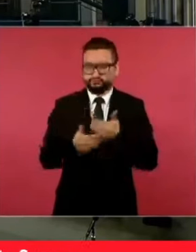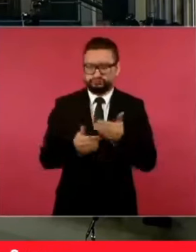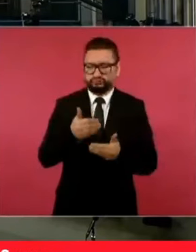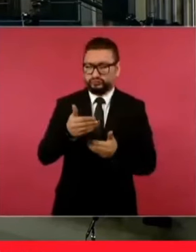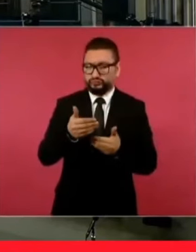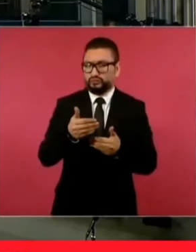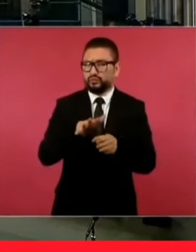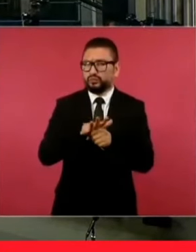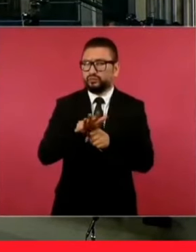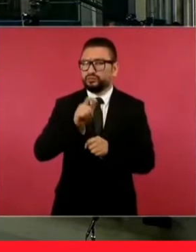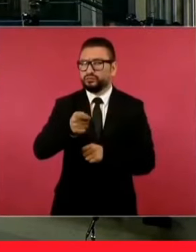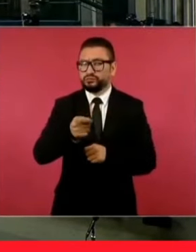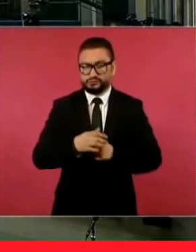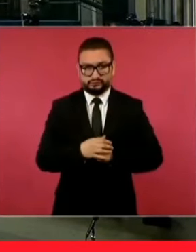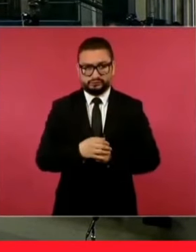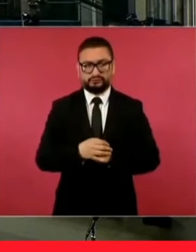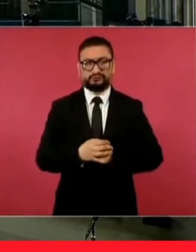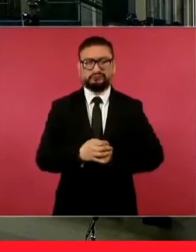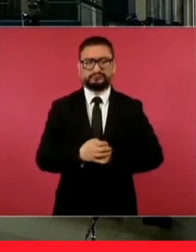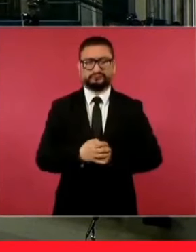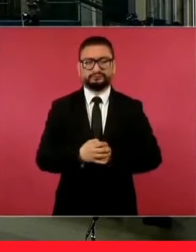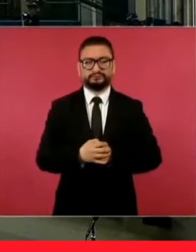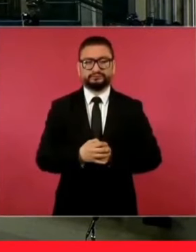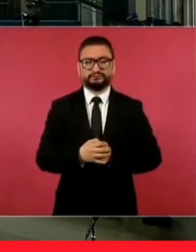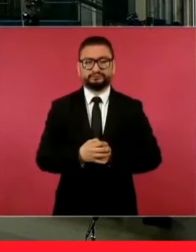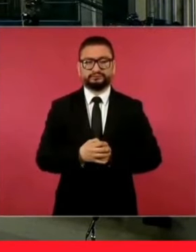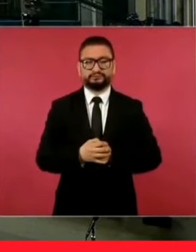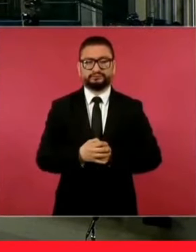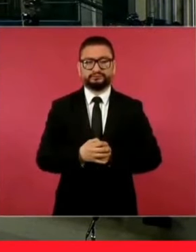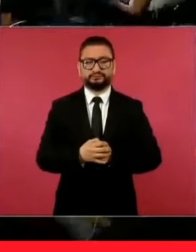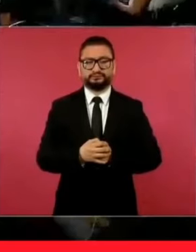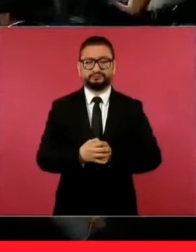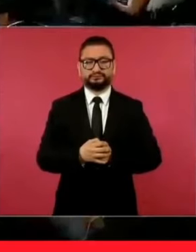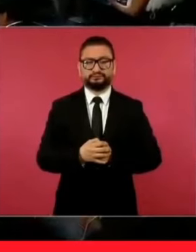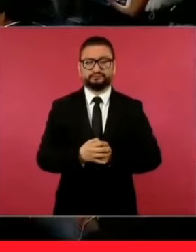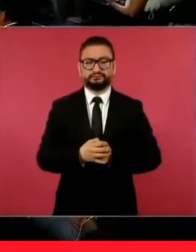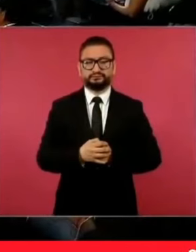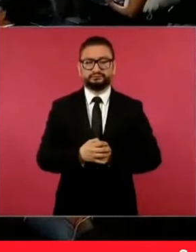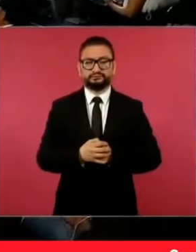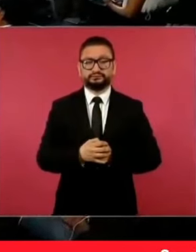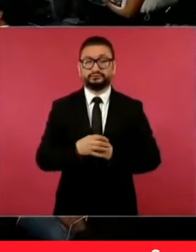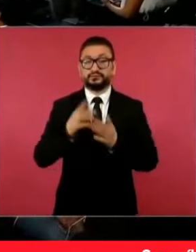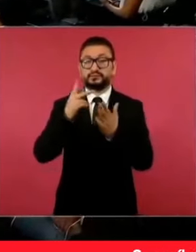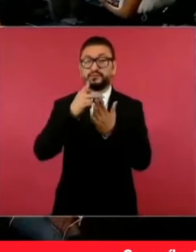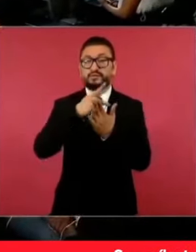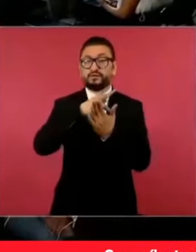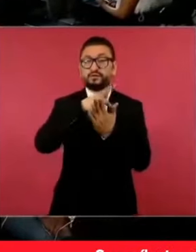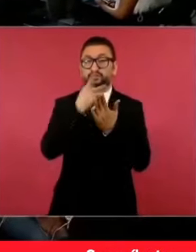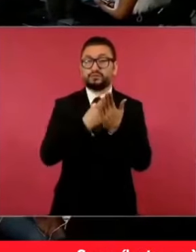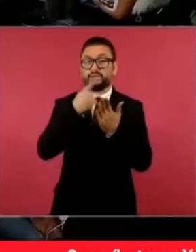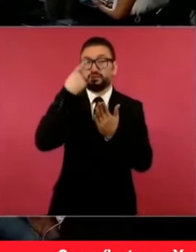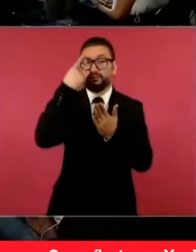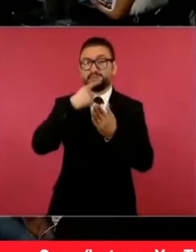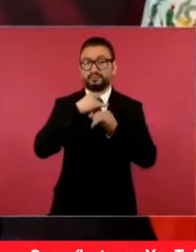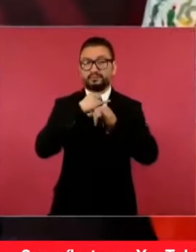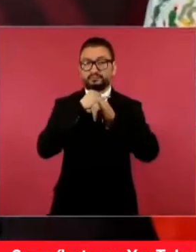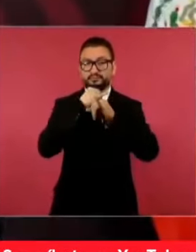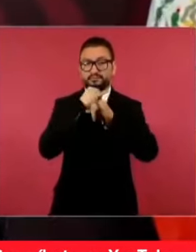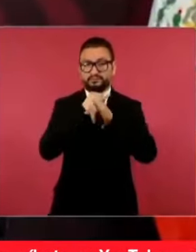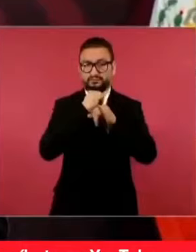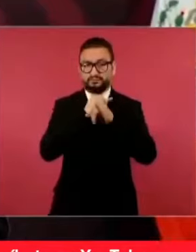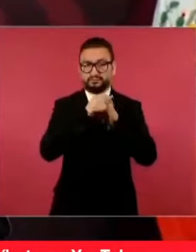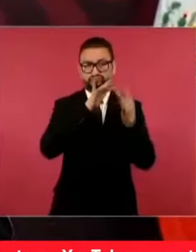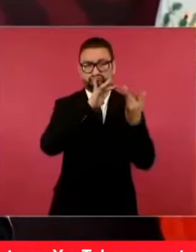el programa de la conexión de Internet en todo el